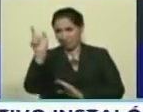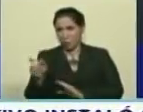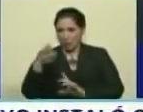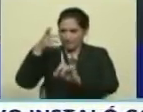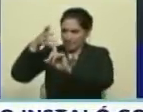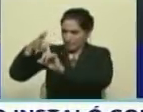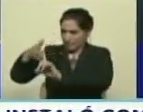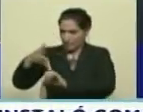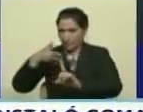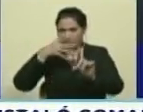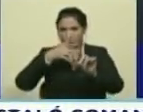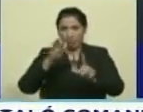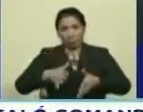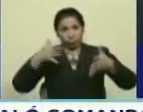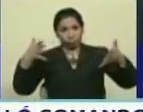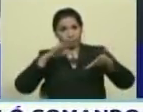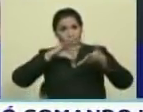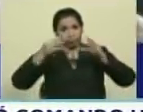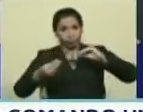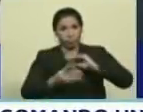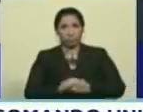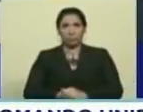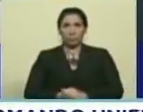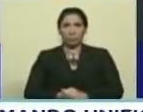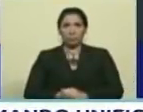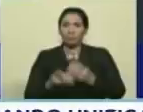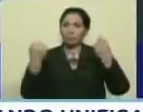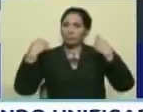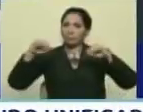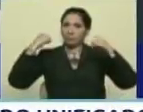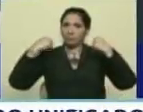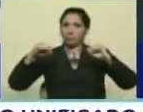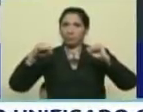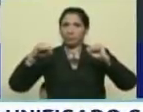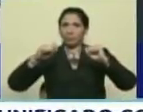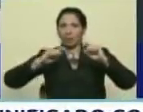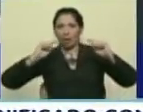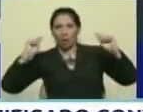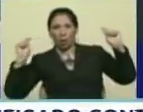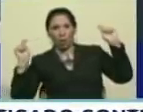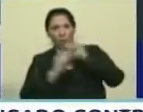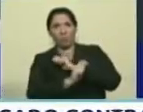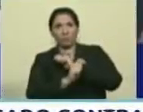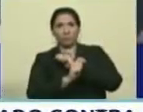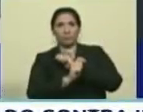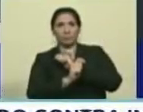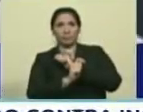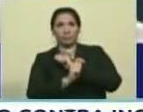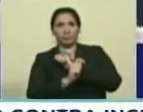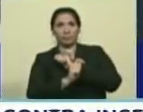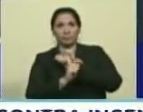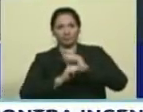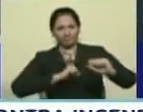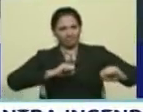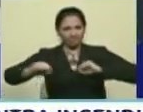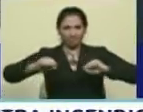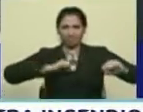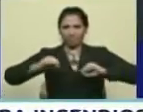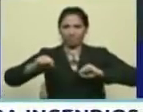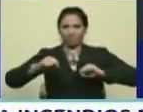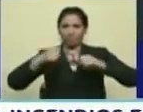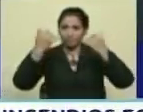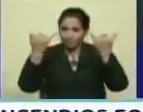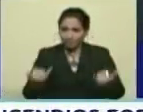Ha tenido un gran sentido práctico para convertir en acciones, en hechos,